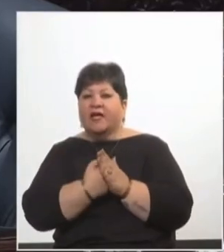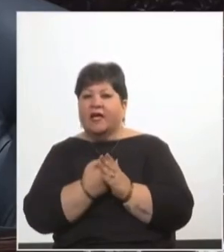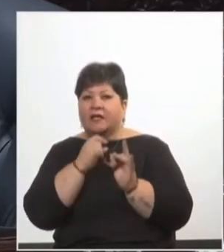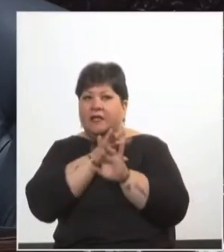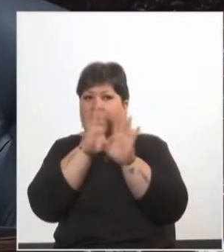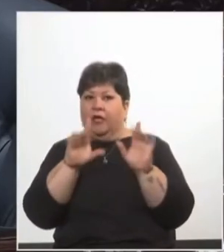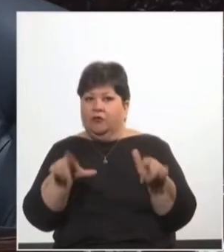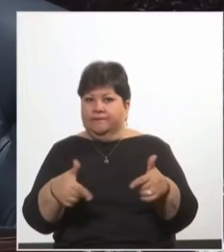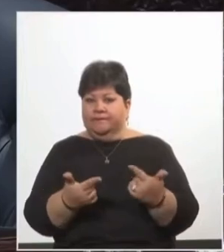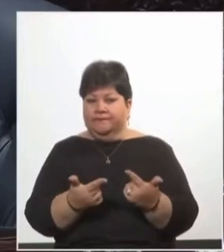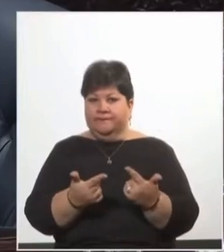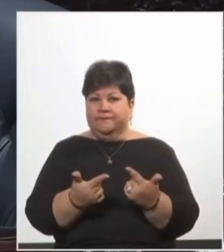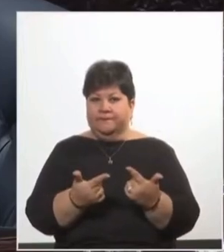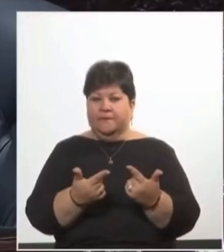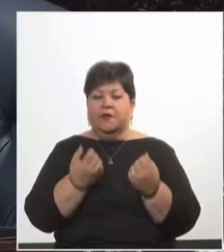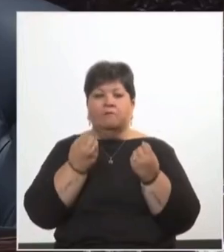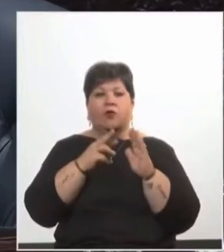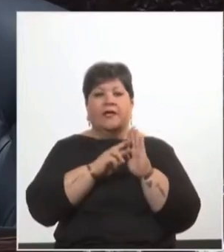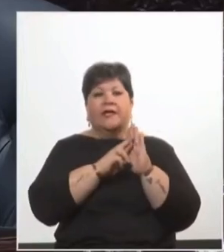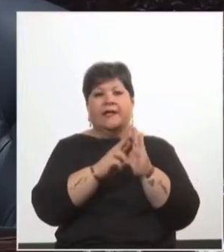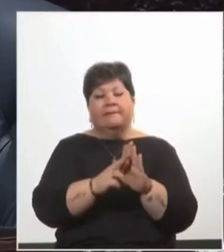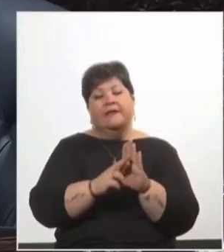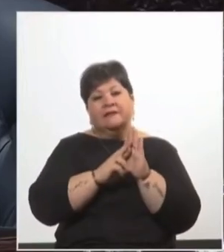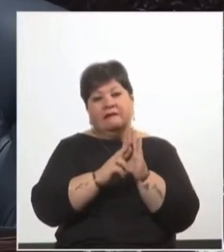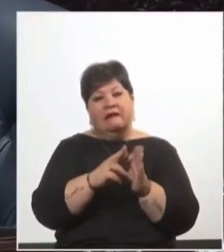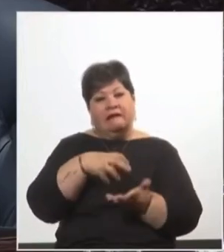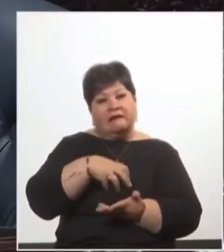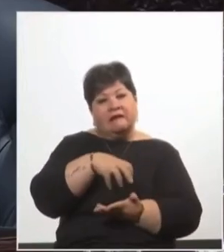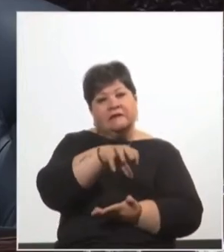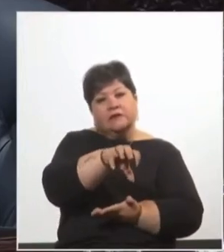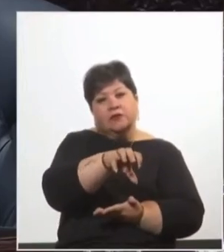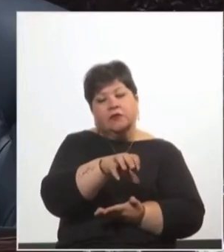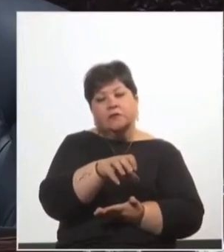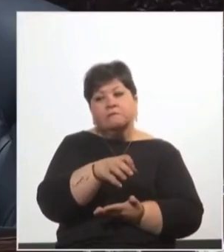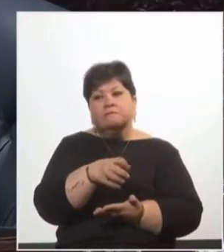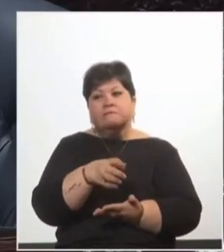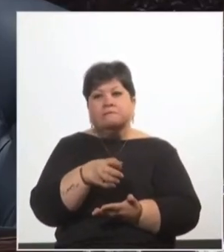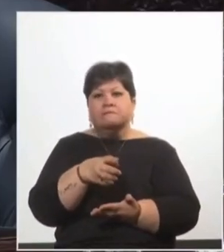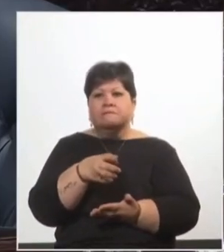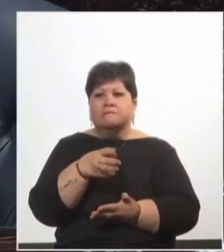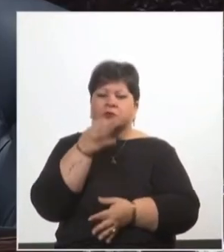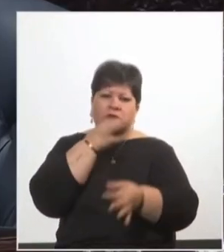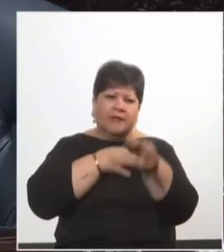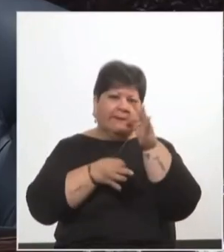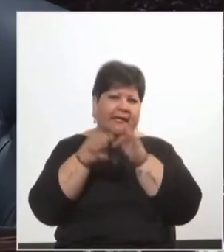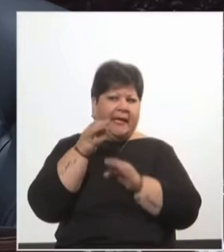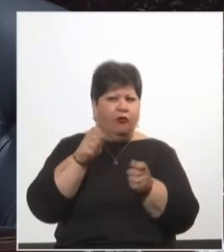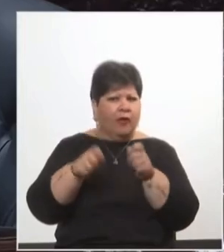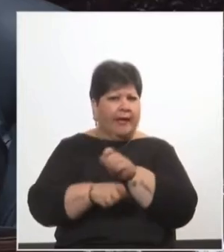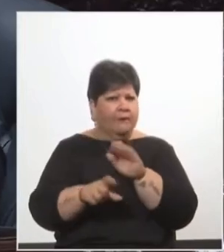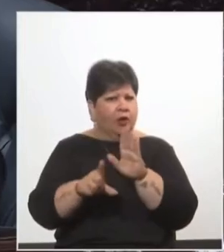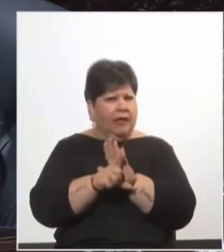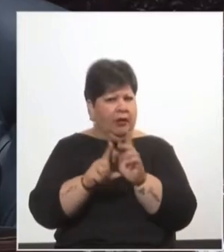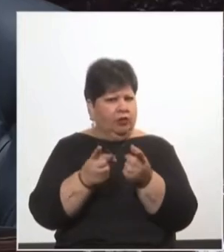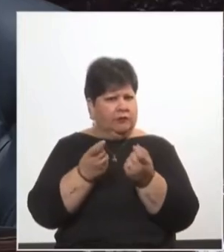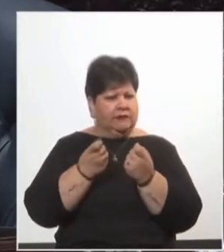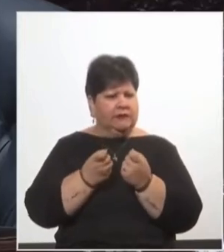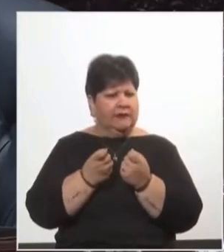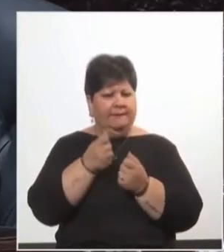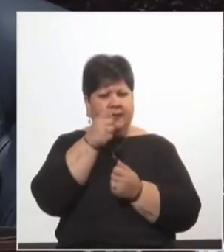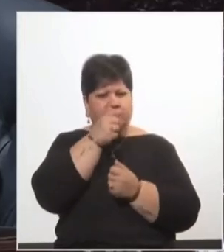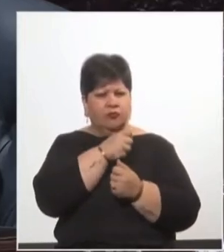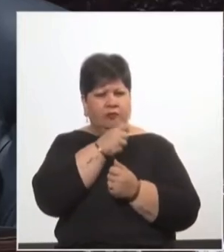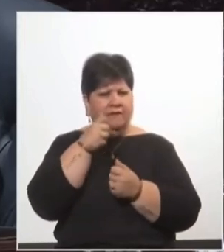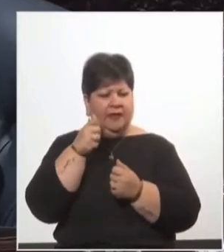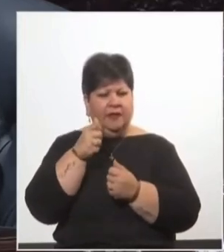porque los representantes del sector mostraron que no es necesario un cambio legal para resolver algo que no